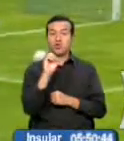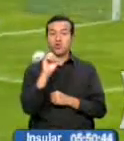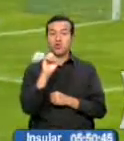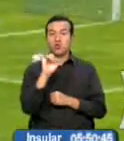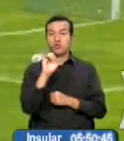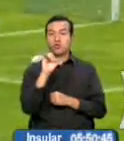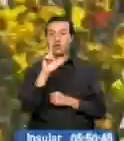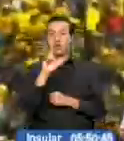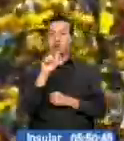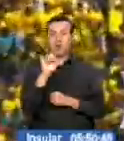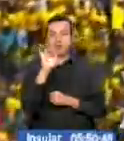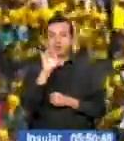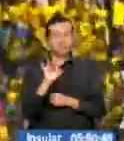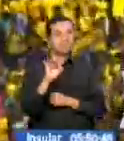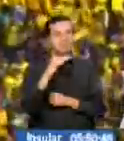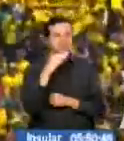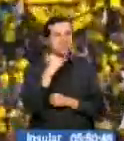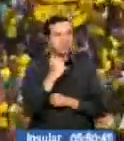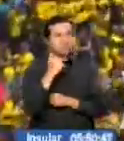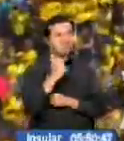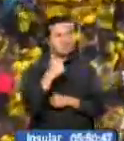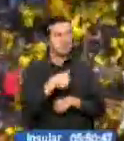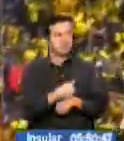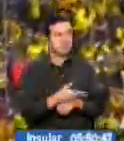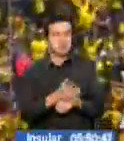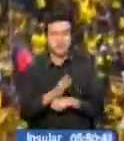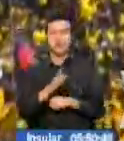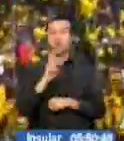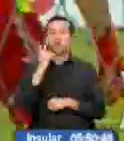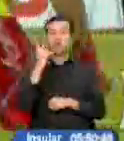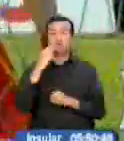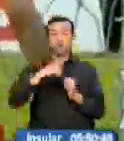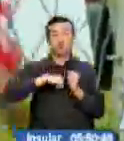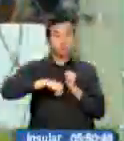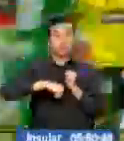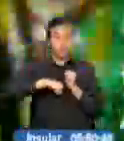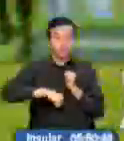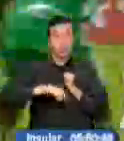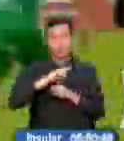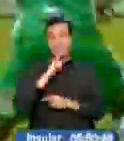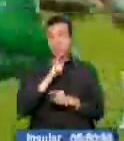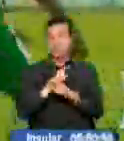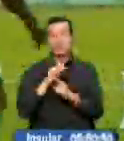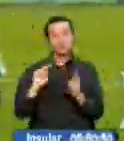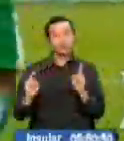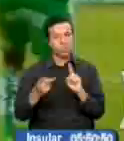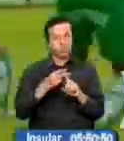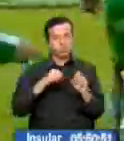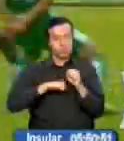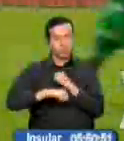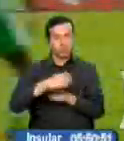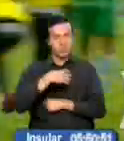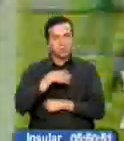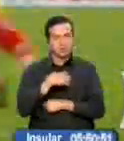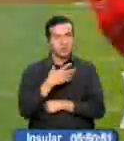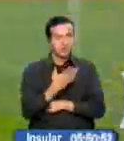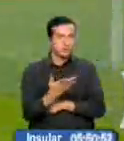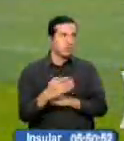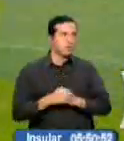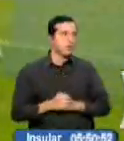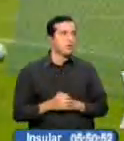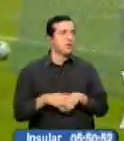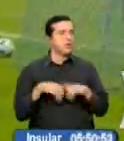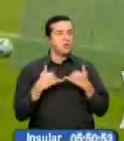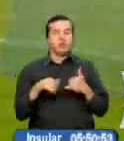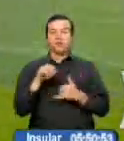Vera, que fue uno de los mejores de la jornada porque marcó 2 goles y puso el segundo para el equipo de Barcelona cuando se